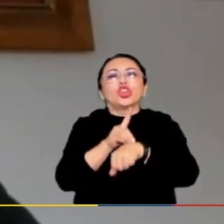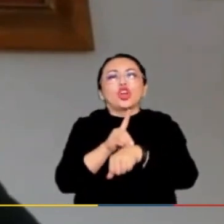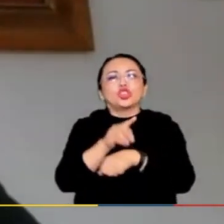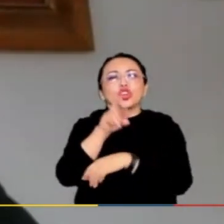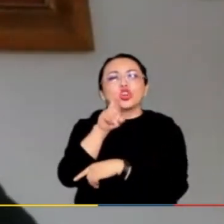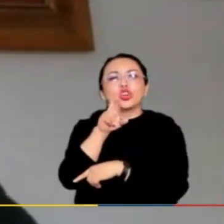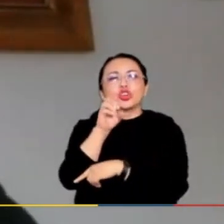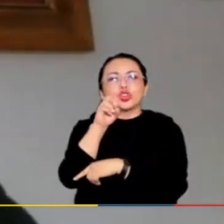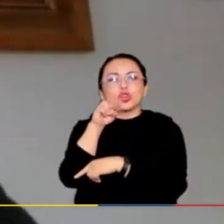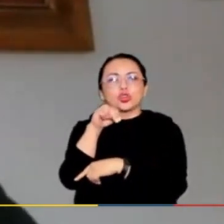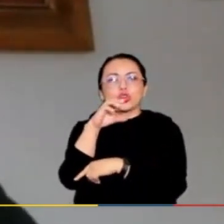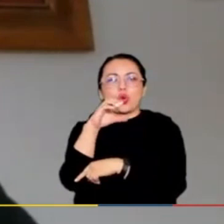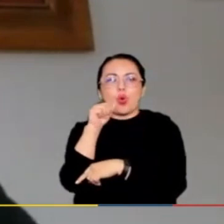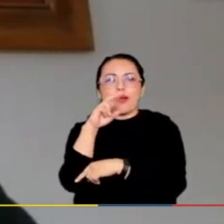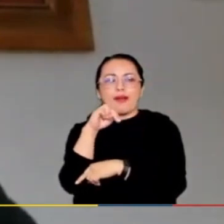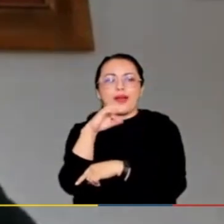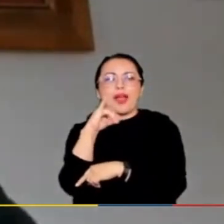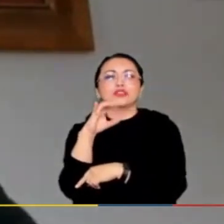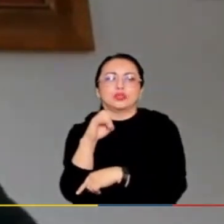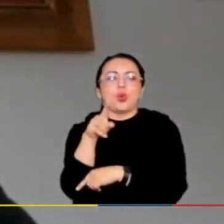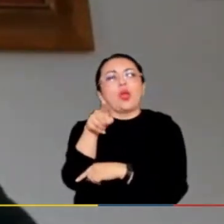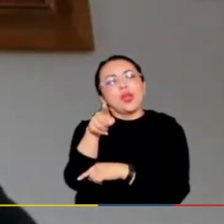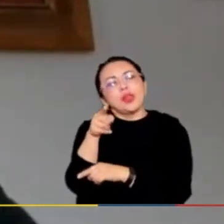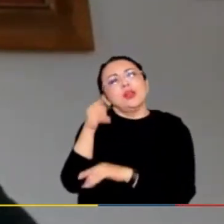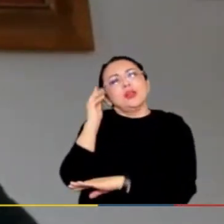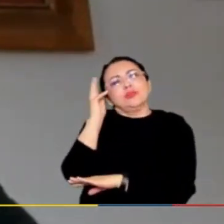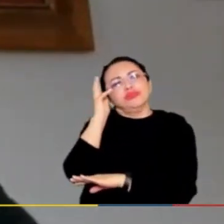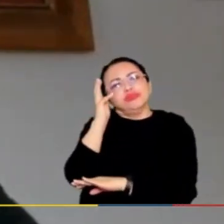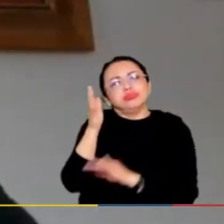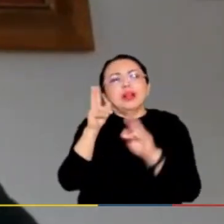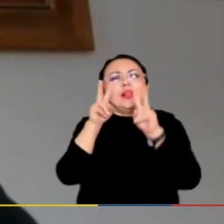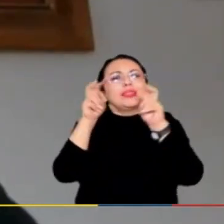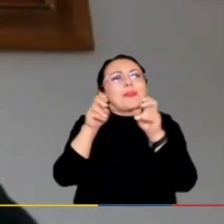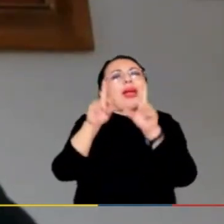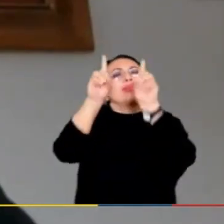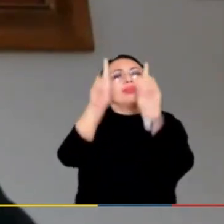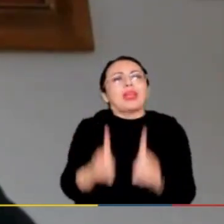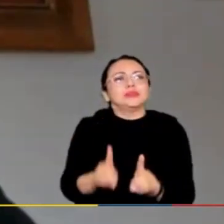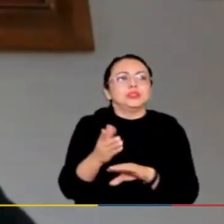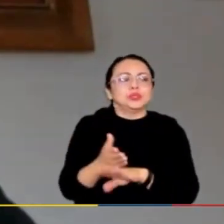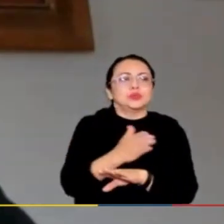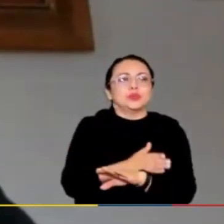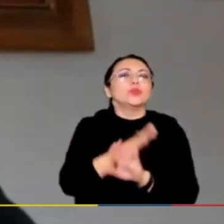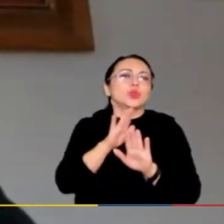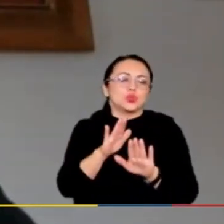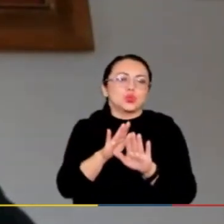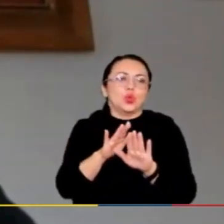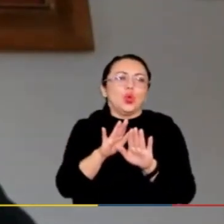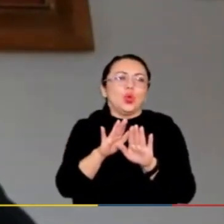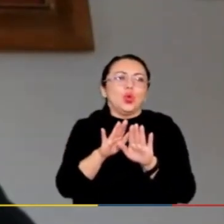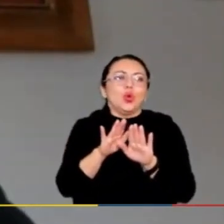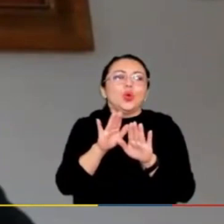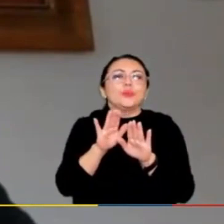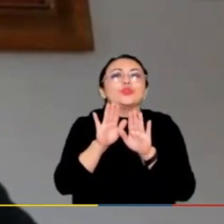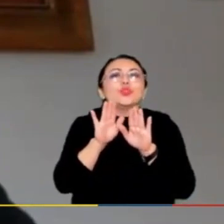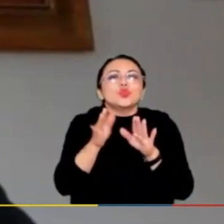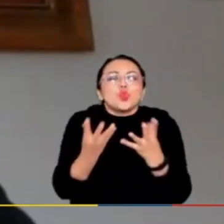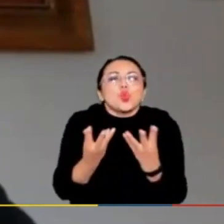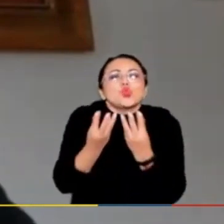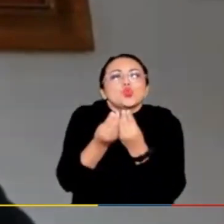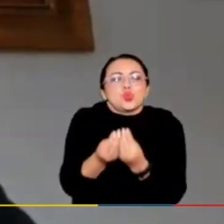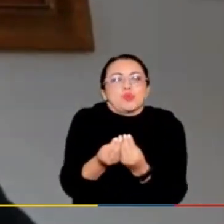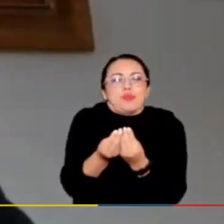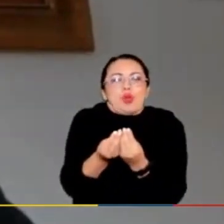efectos de que nos haga su presentación en relación con lo que fue la decisión en la, por la sala de, la, de casación civil,